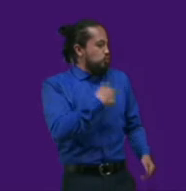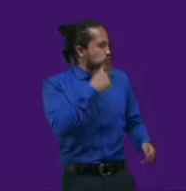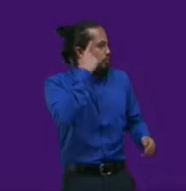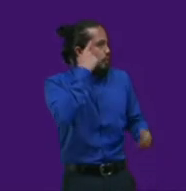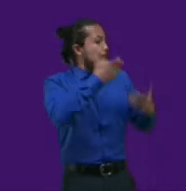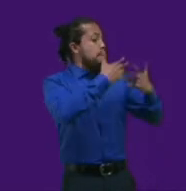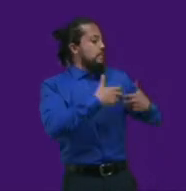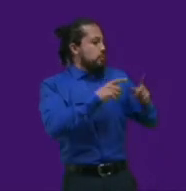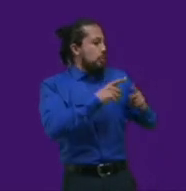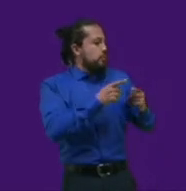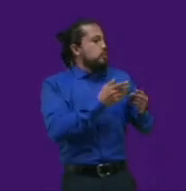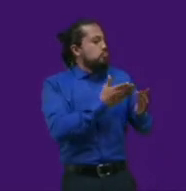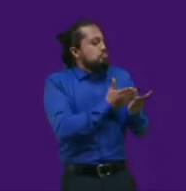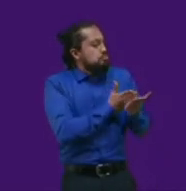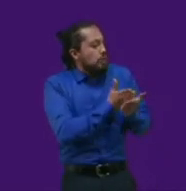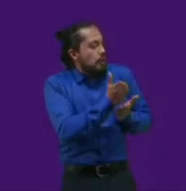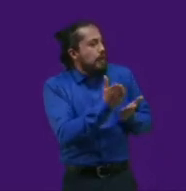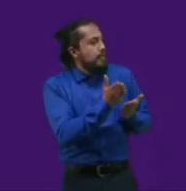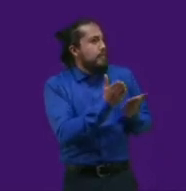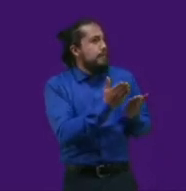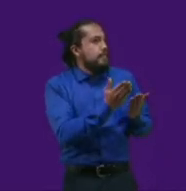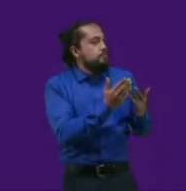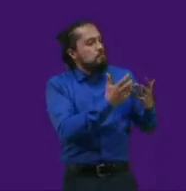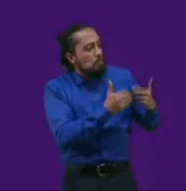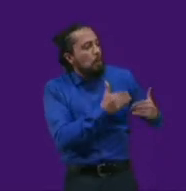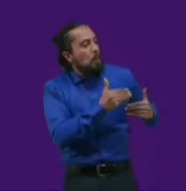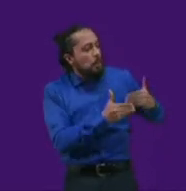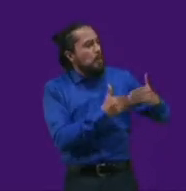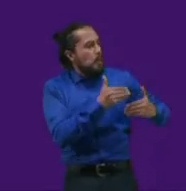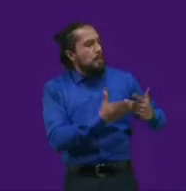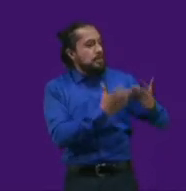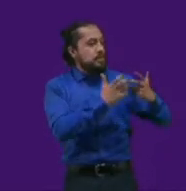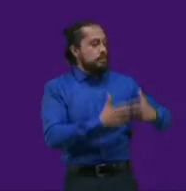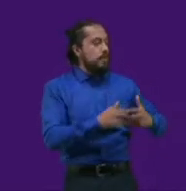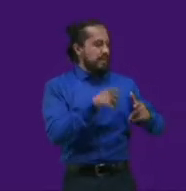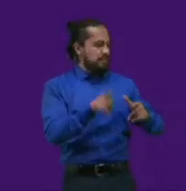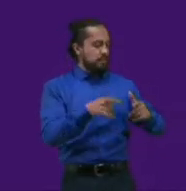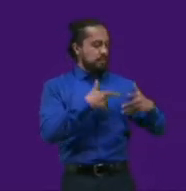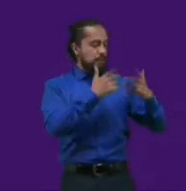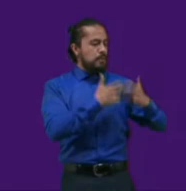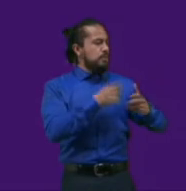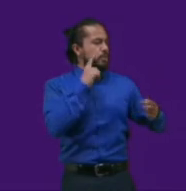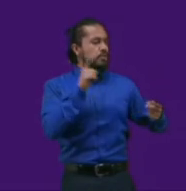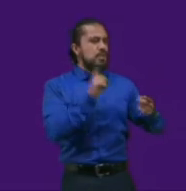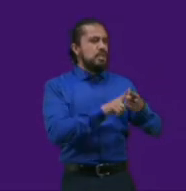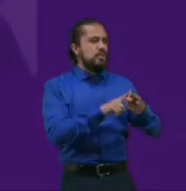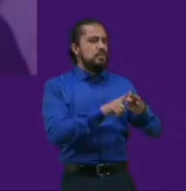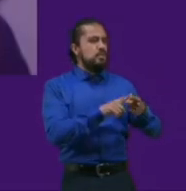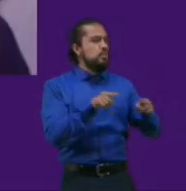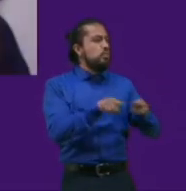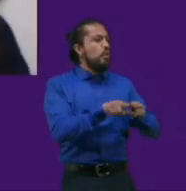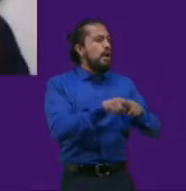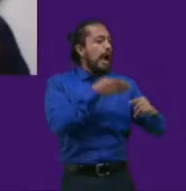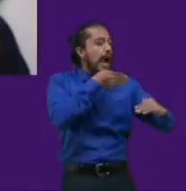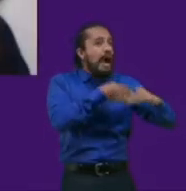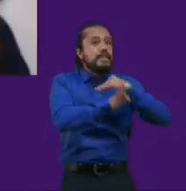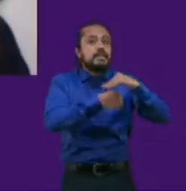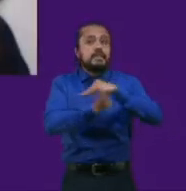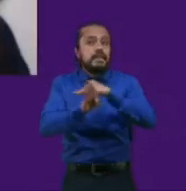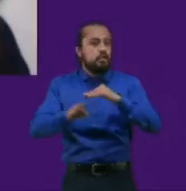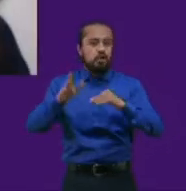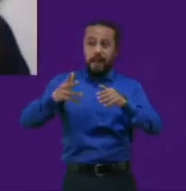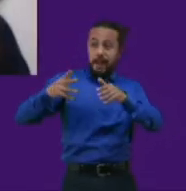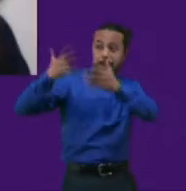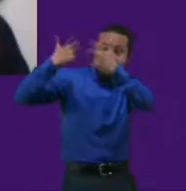llama Exponencial Confirming. Es una fintech que está inspirada en lograr democratizar el acceso al dinero para el sector